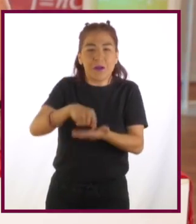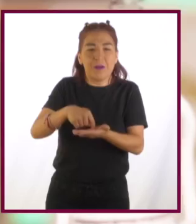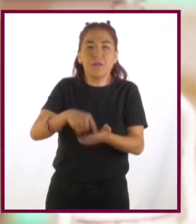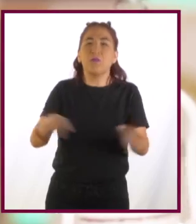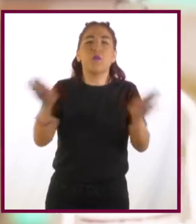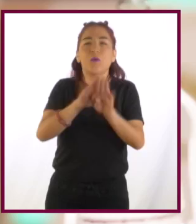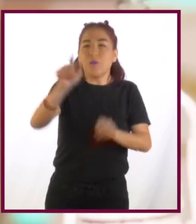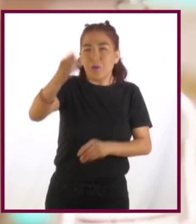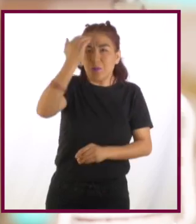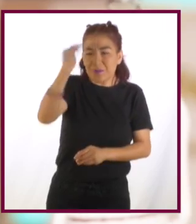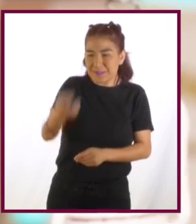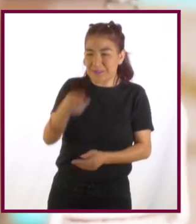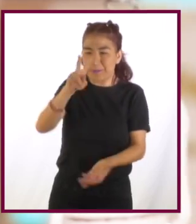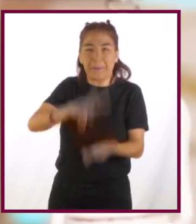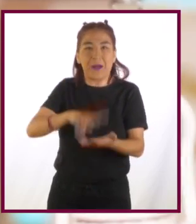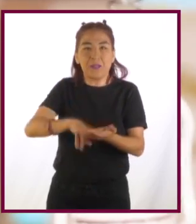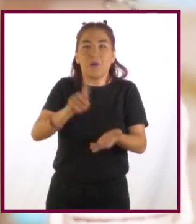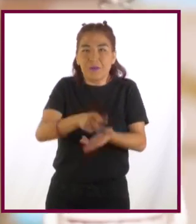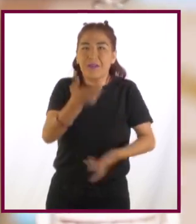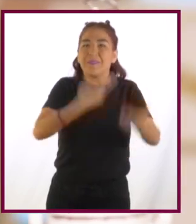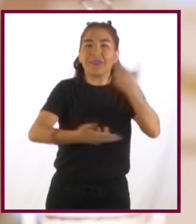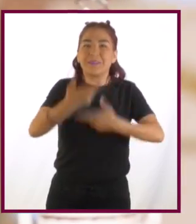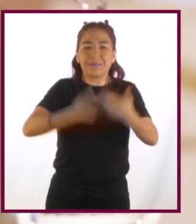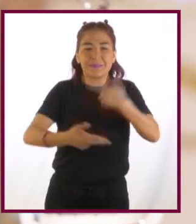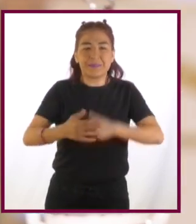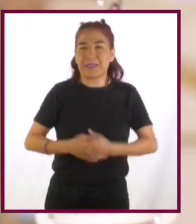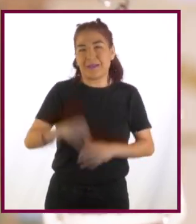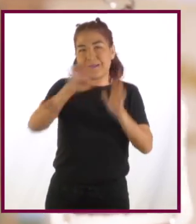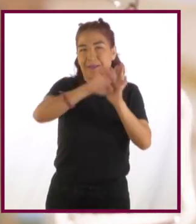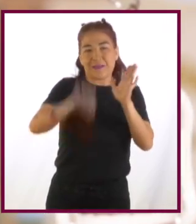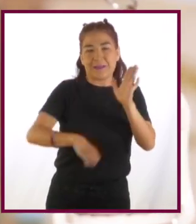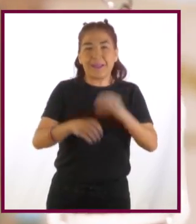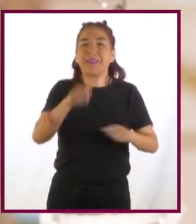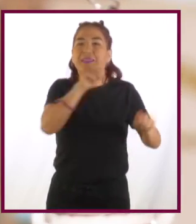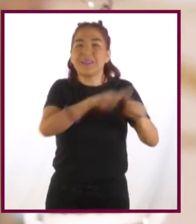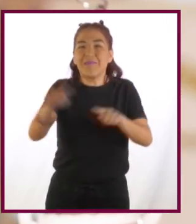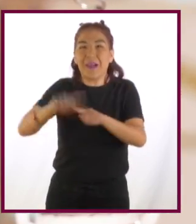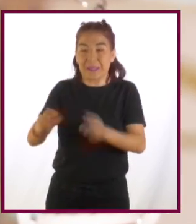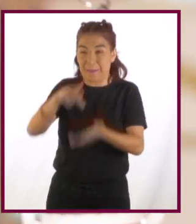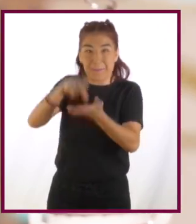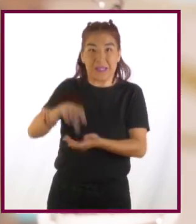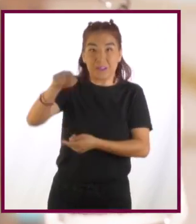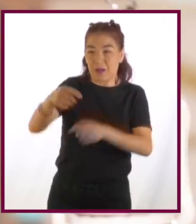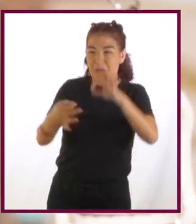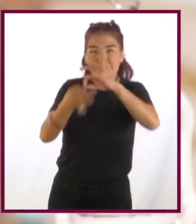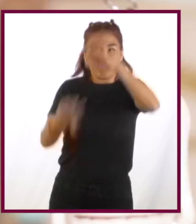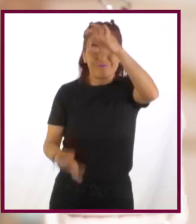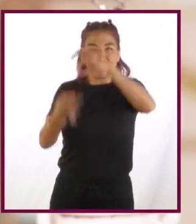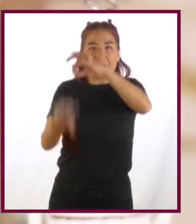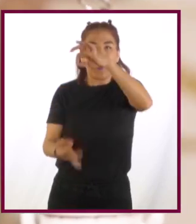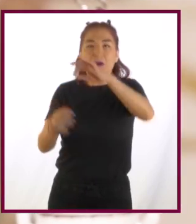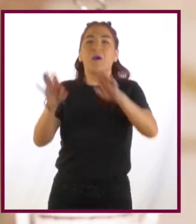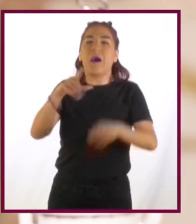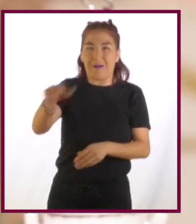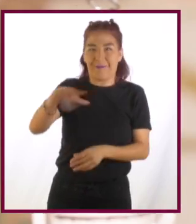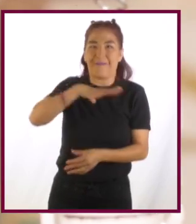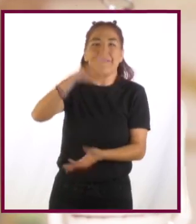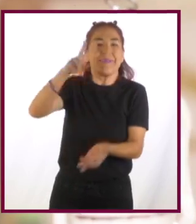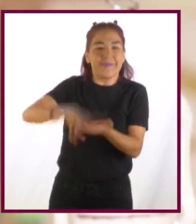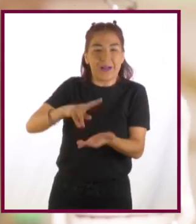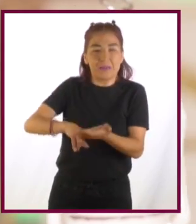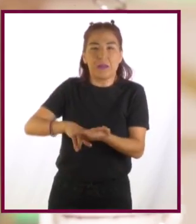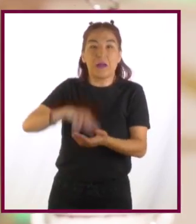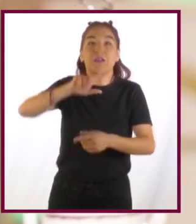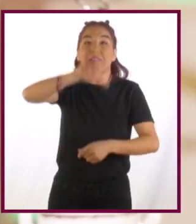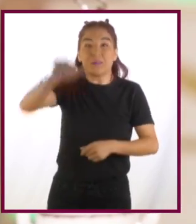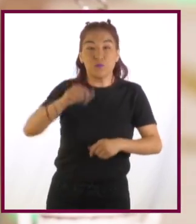original. ¿Cómo podemos conocer el valor de esta fuerza recuperadora? Si ponemos diferentes pesos sobre el resorte, encontraremos